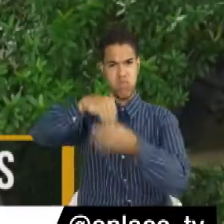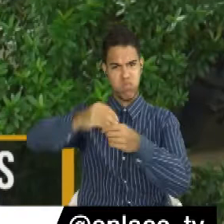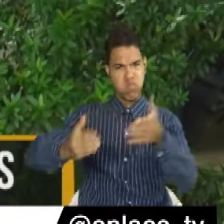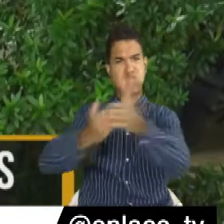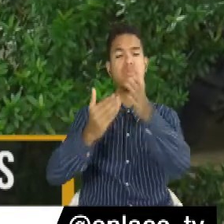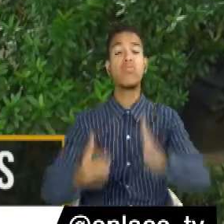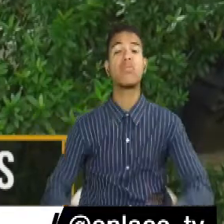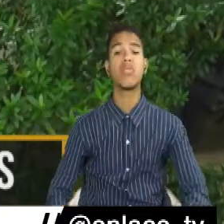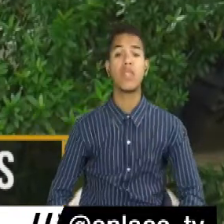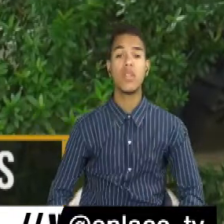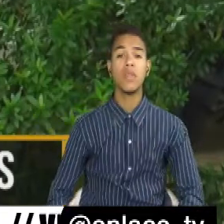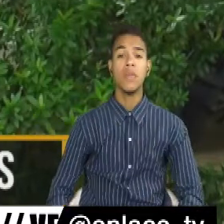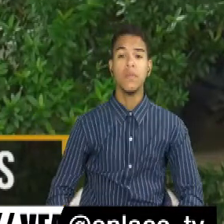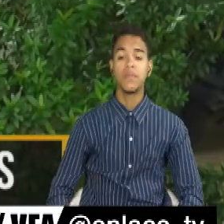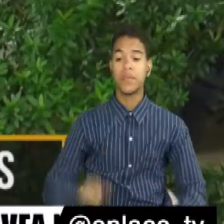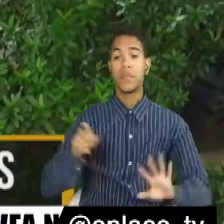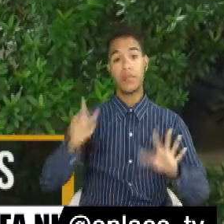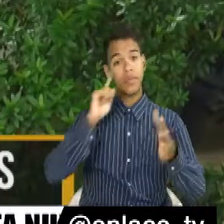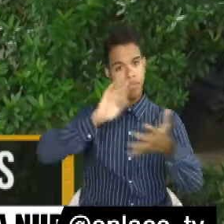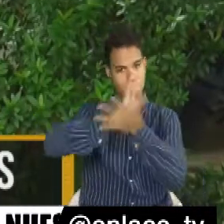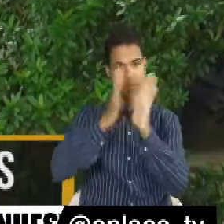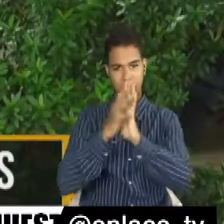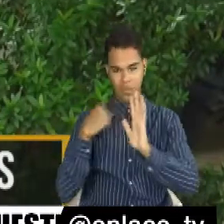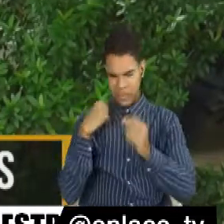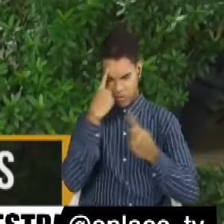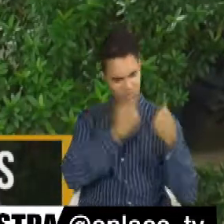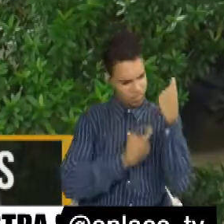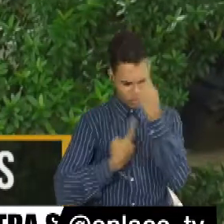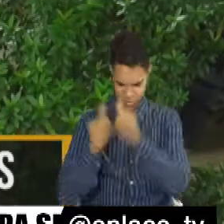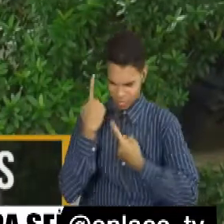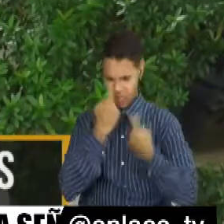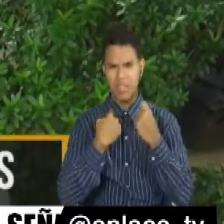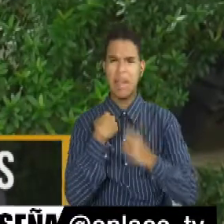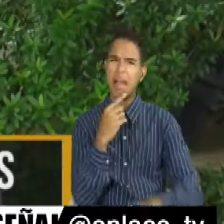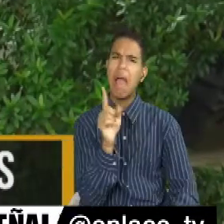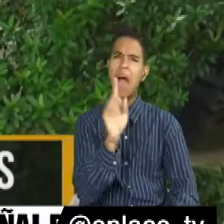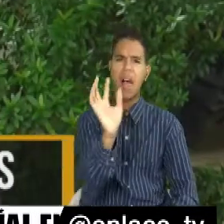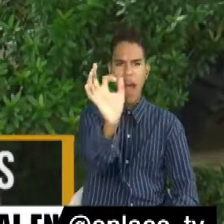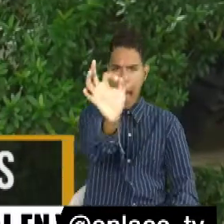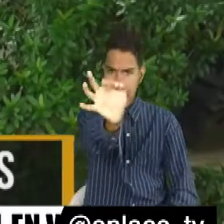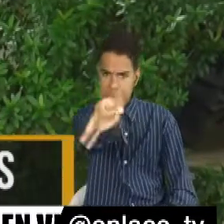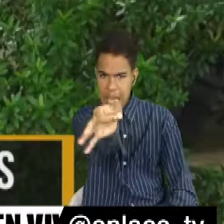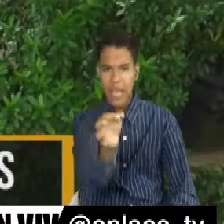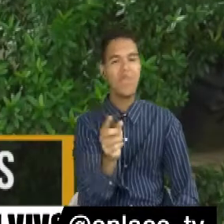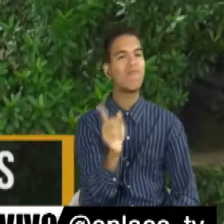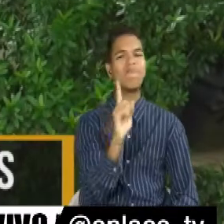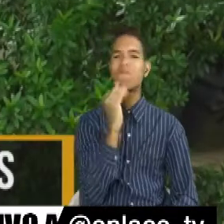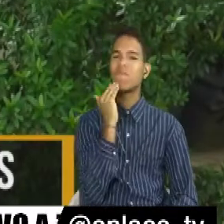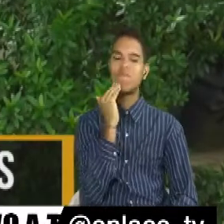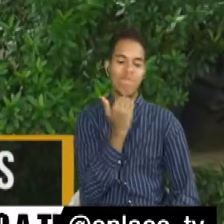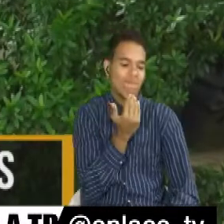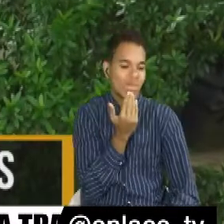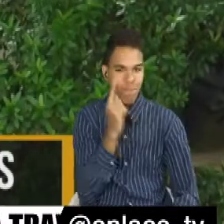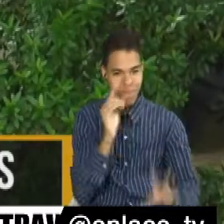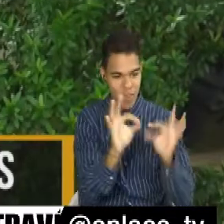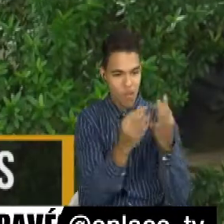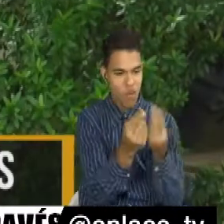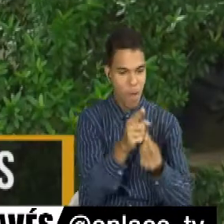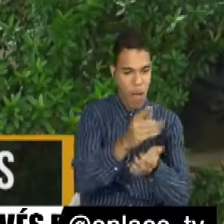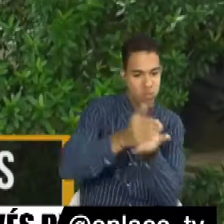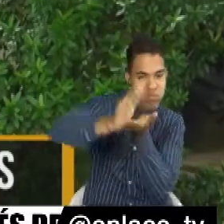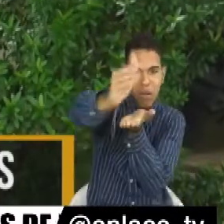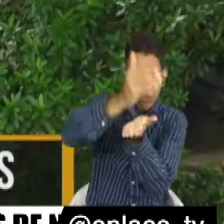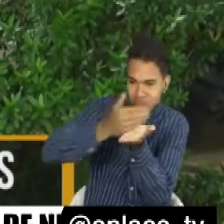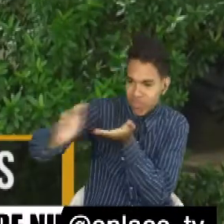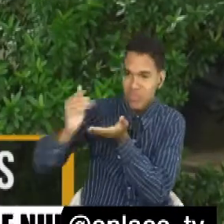Paz también se conoció, más bien llegaron a la conclusión de que no existen garantías para aquellas familias que han sido desplazadas